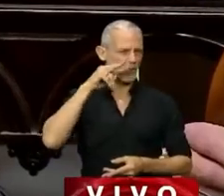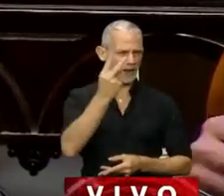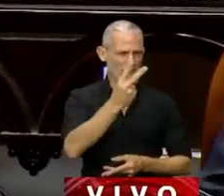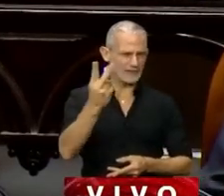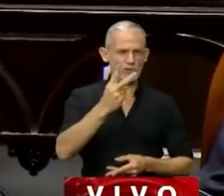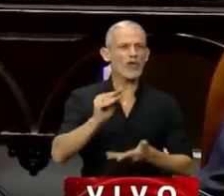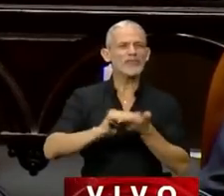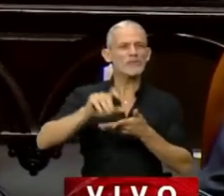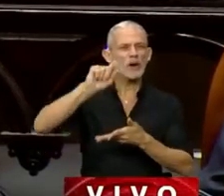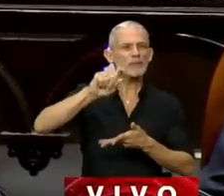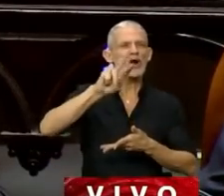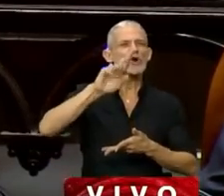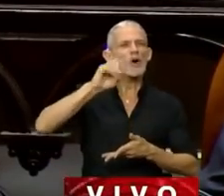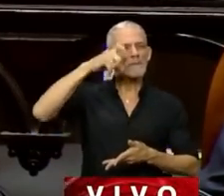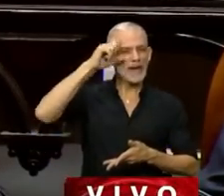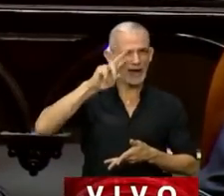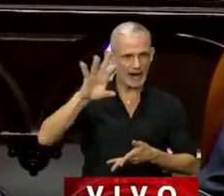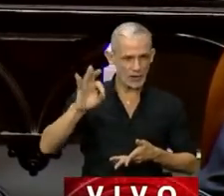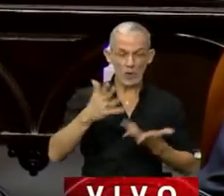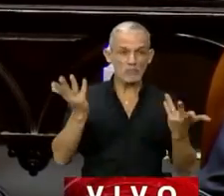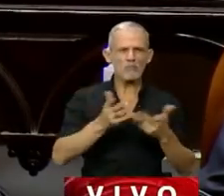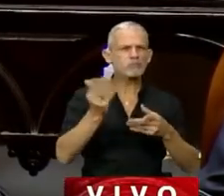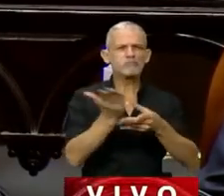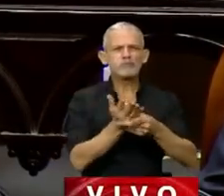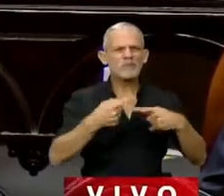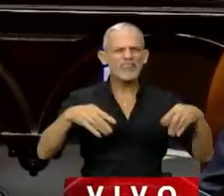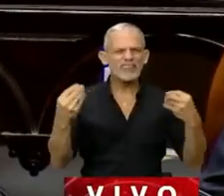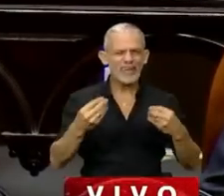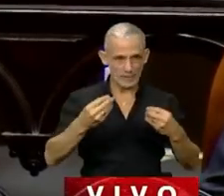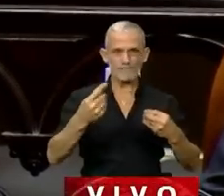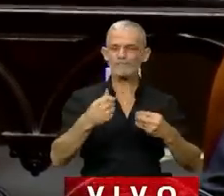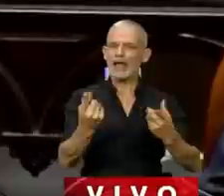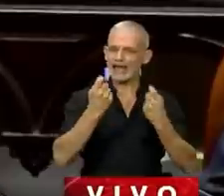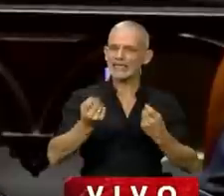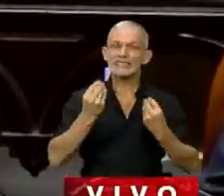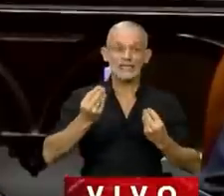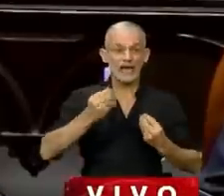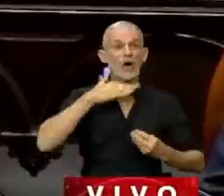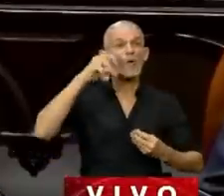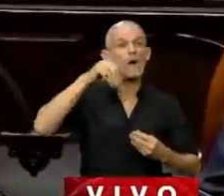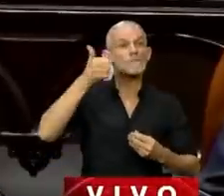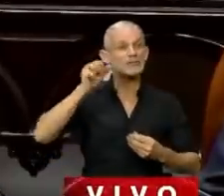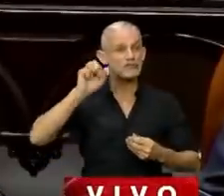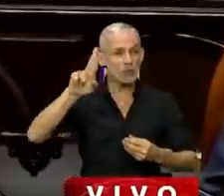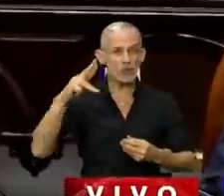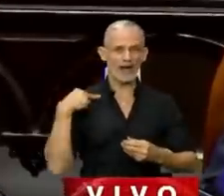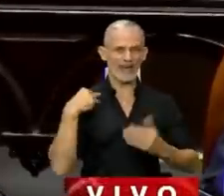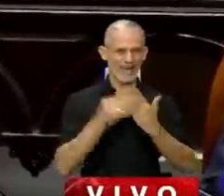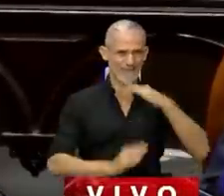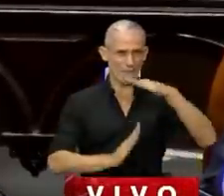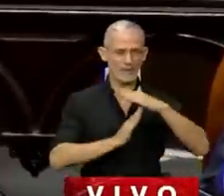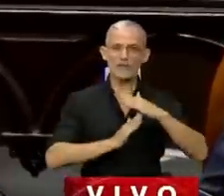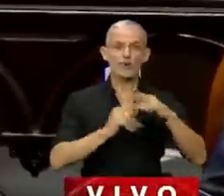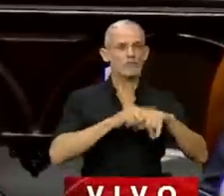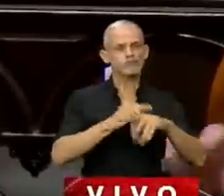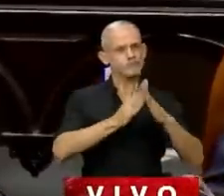3429/2022 de la diputada Ana Clara Romero. En él se expresa la necesidad de que Juan Mansur, el jefe de gabinete, cumpla con